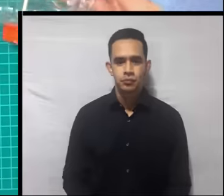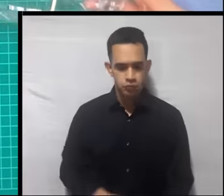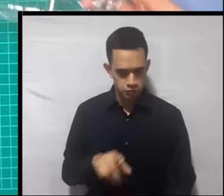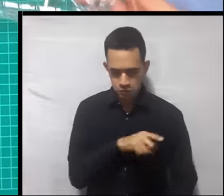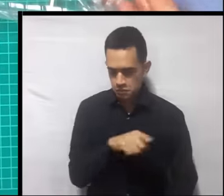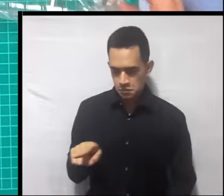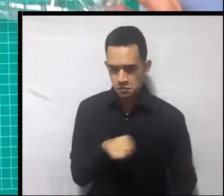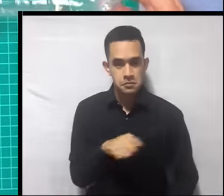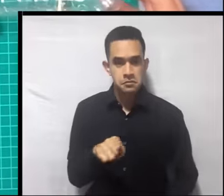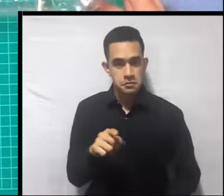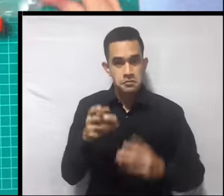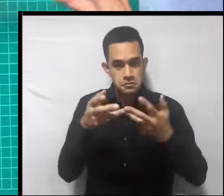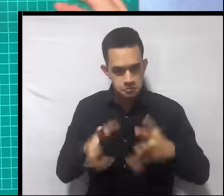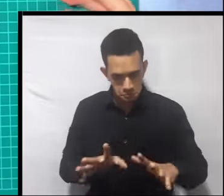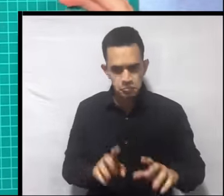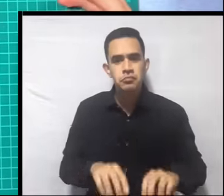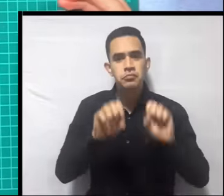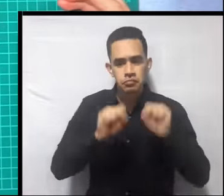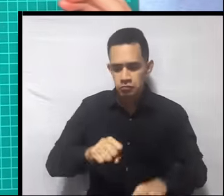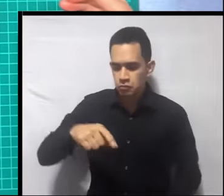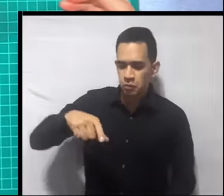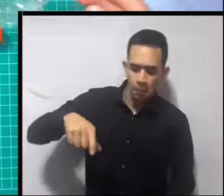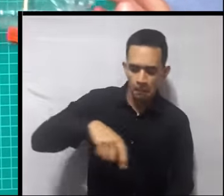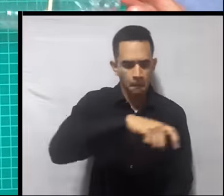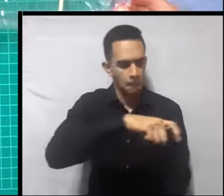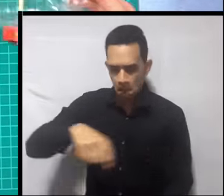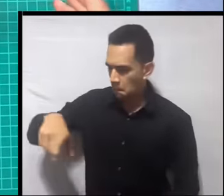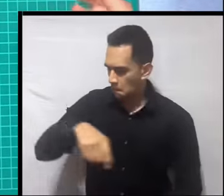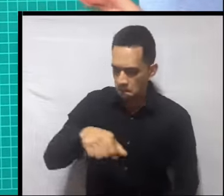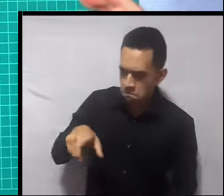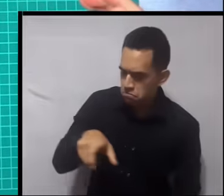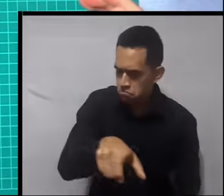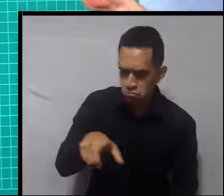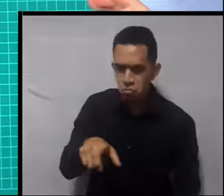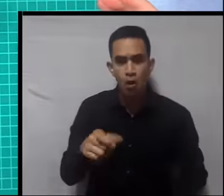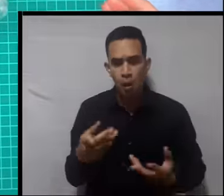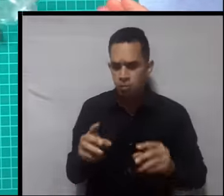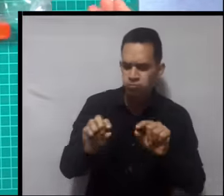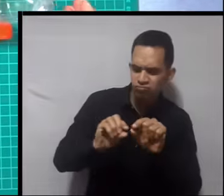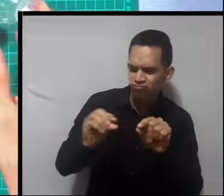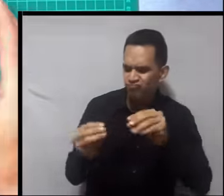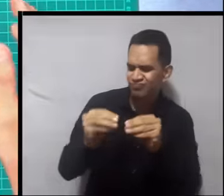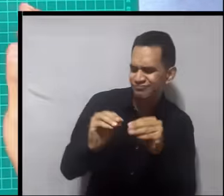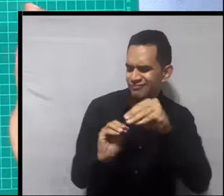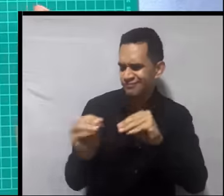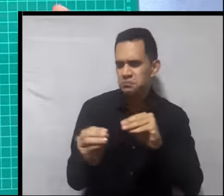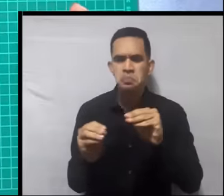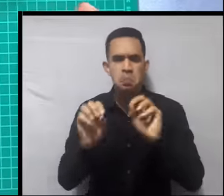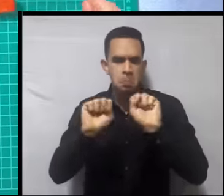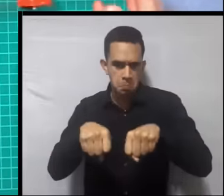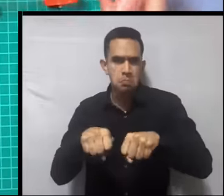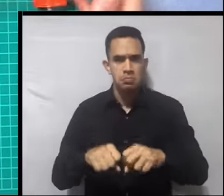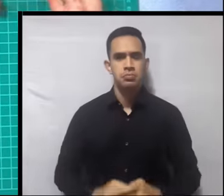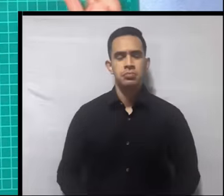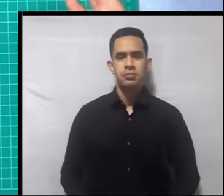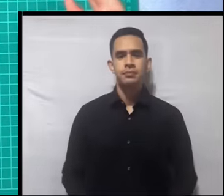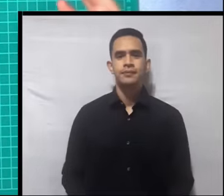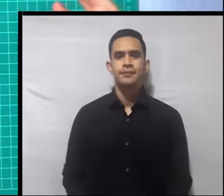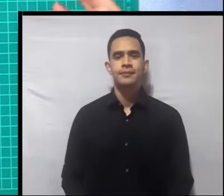Una vez terminado, podemos probar el funcionamiento de las llantas y, si lo requiere, realizar más ajustes.